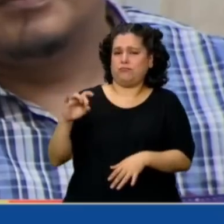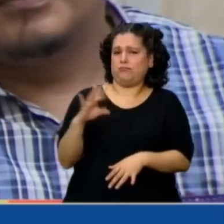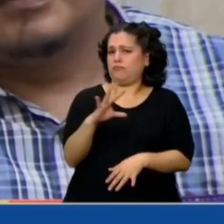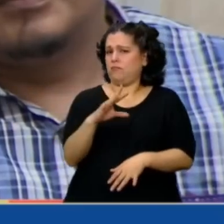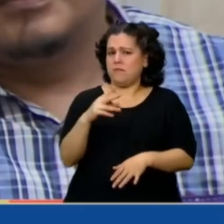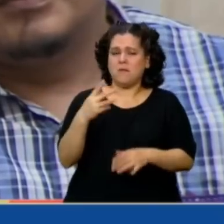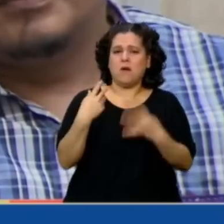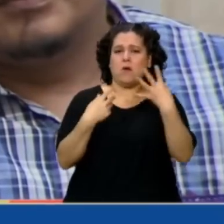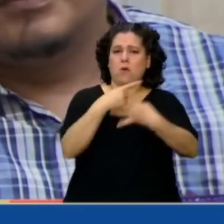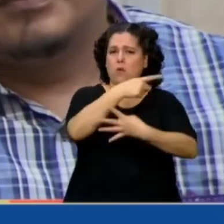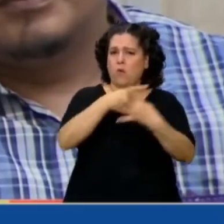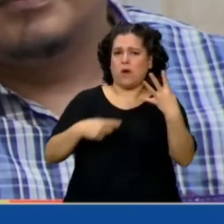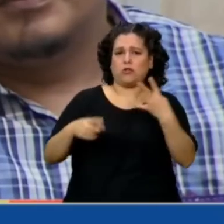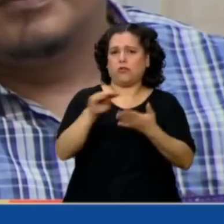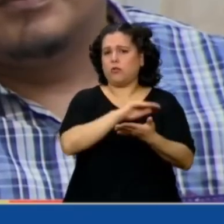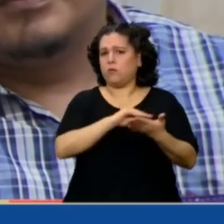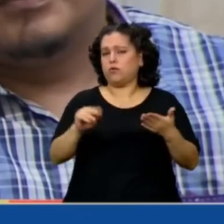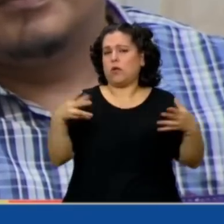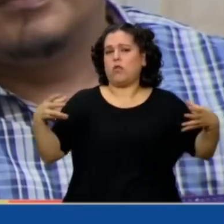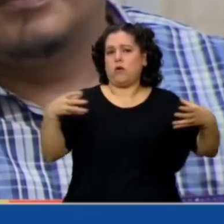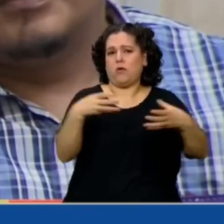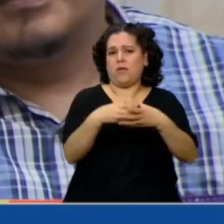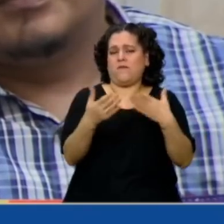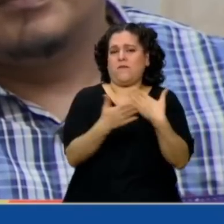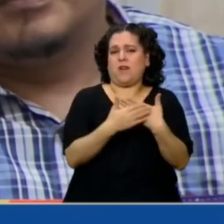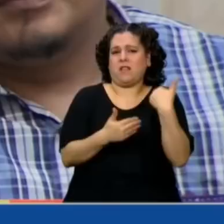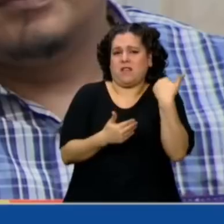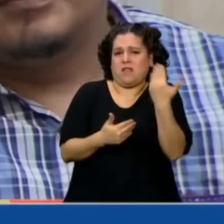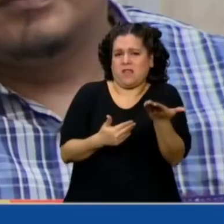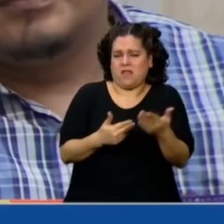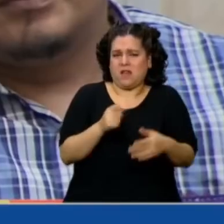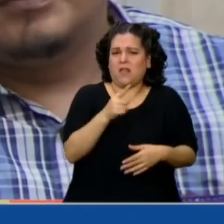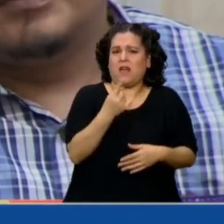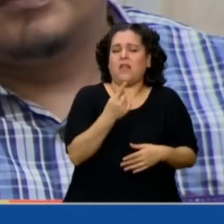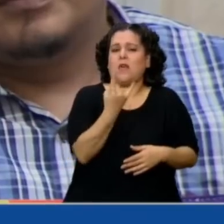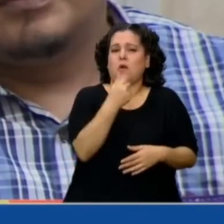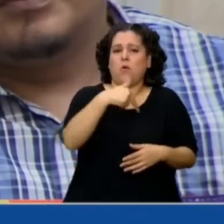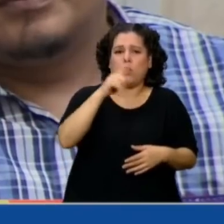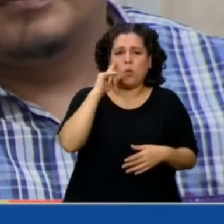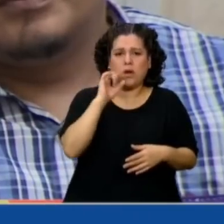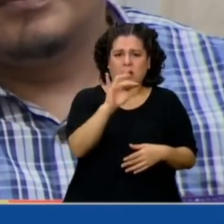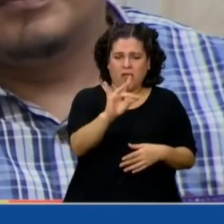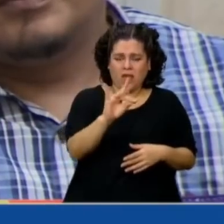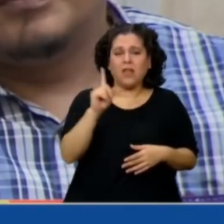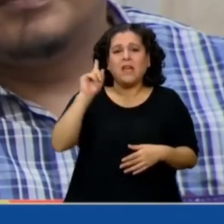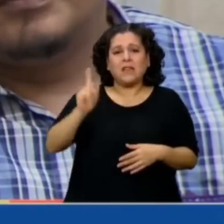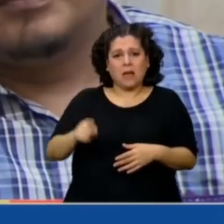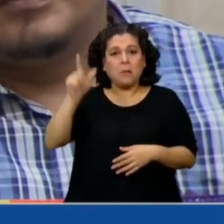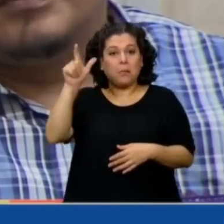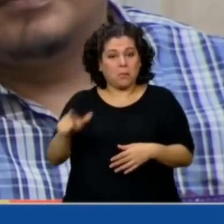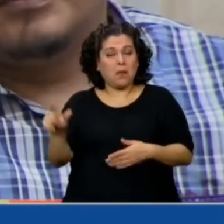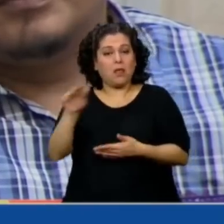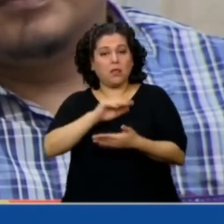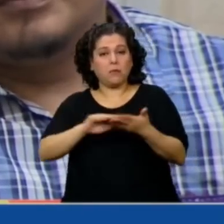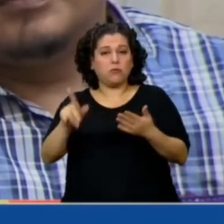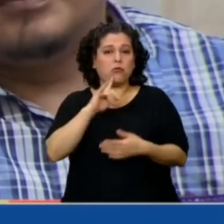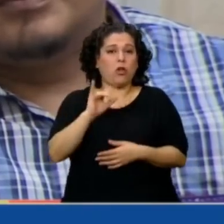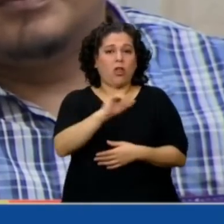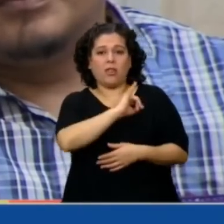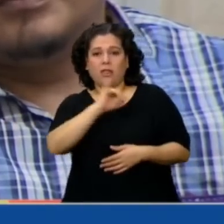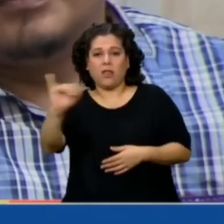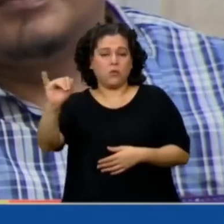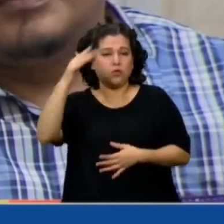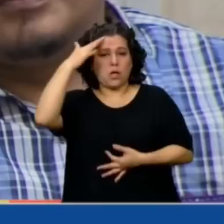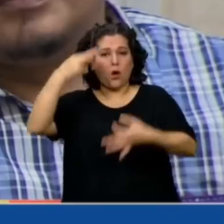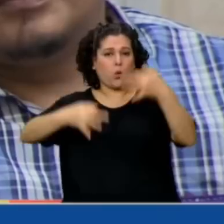Frente de Izquierda Unidad, y que además nos realizó una denuncia penal en la Justicia Federal.